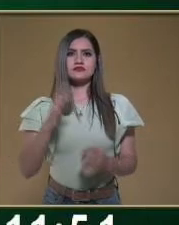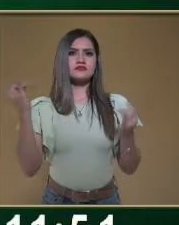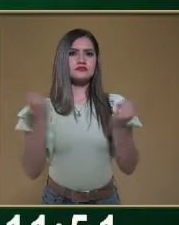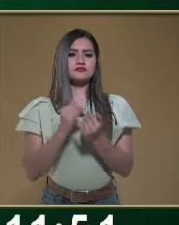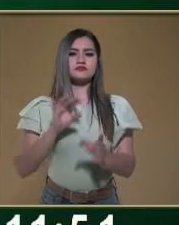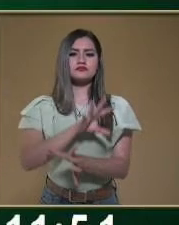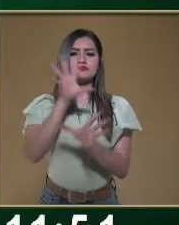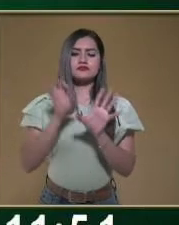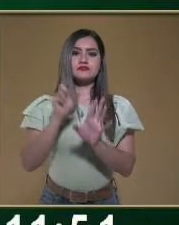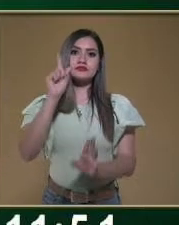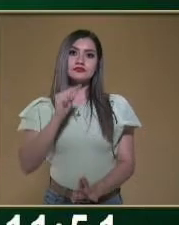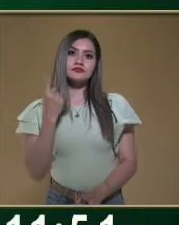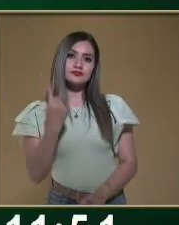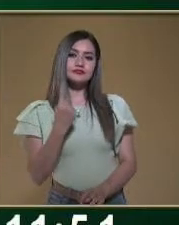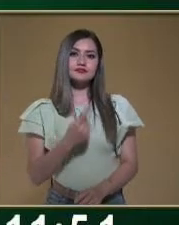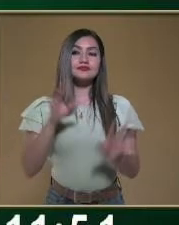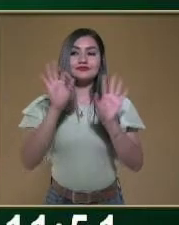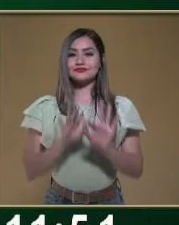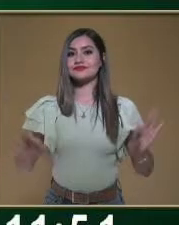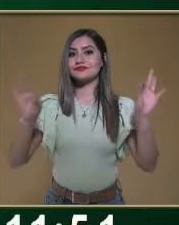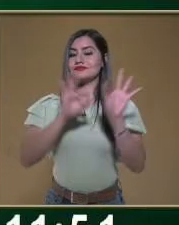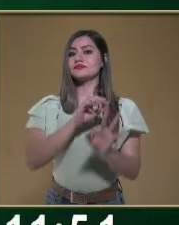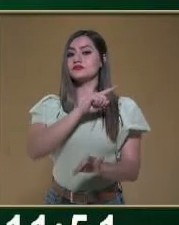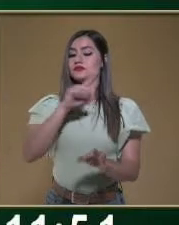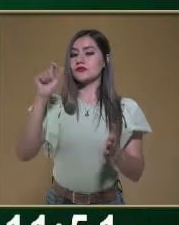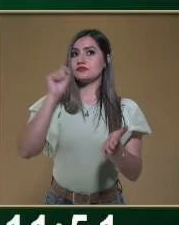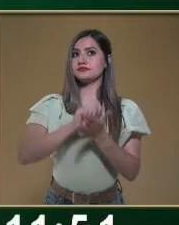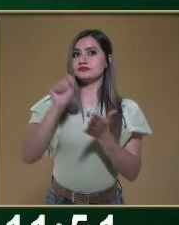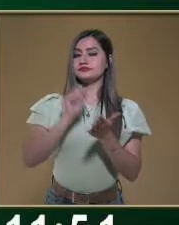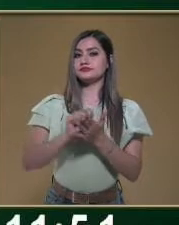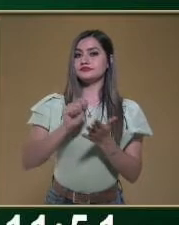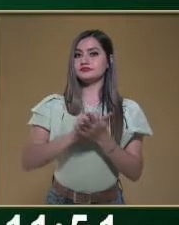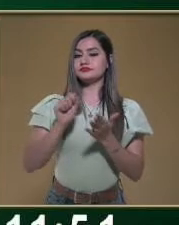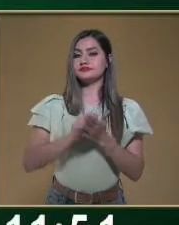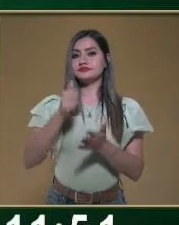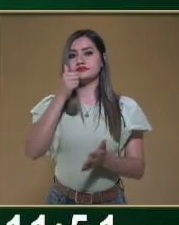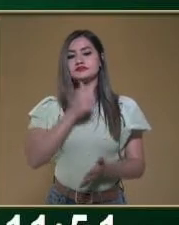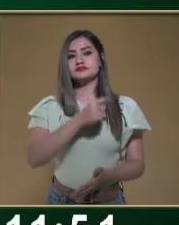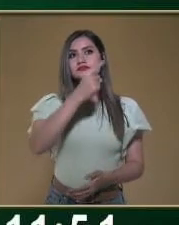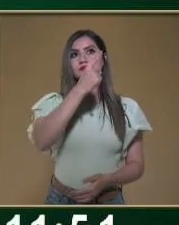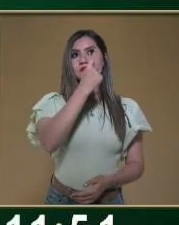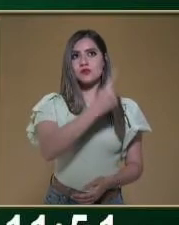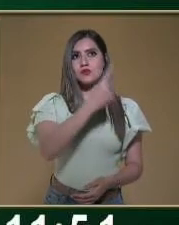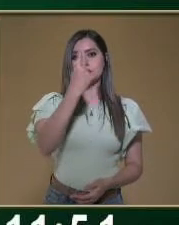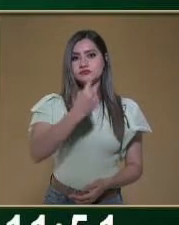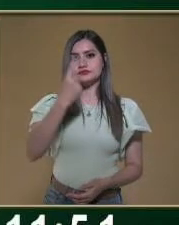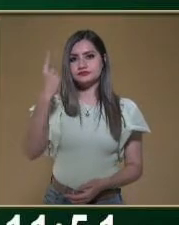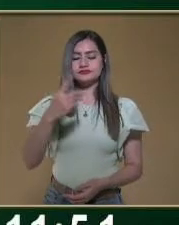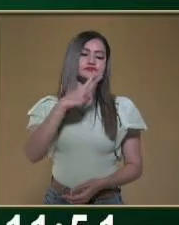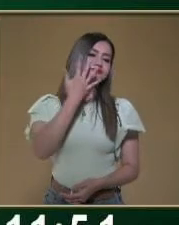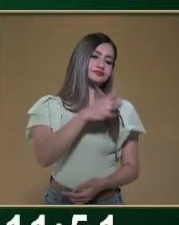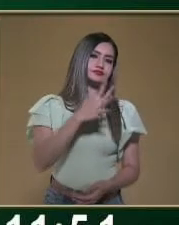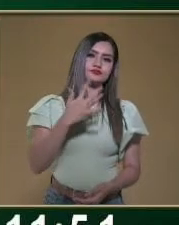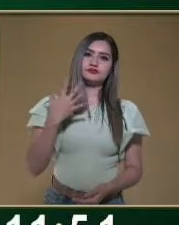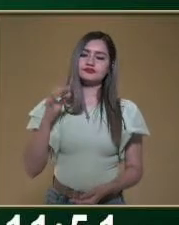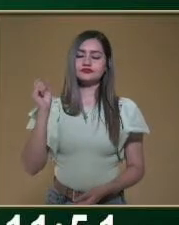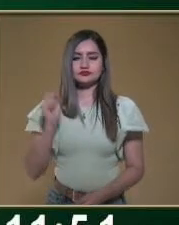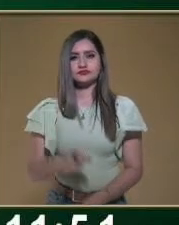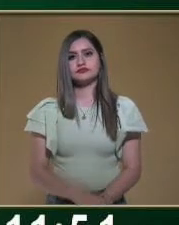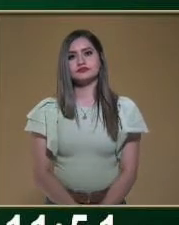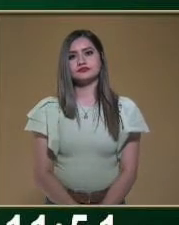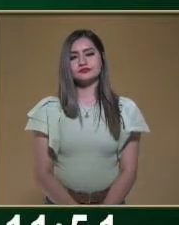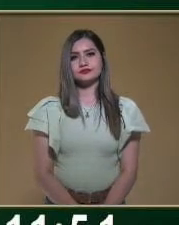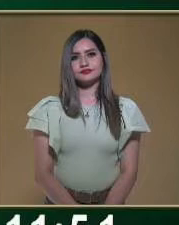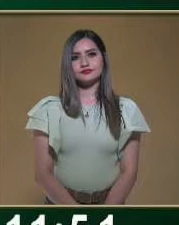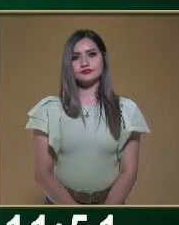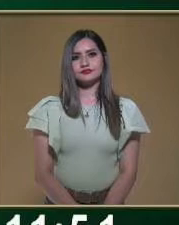que nuestros alumnos lo tengan escrito, que las filas van de 1 en 1 y las columnas de 10 en 10. Así es, maestra. Y